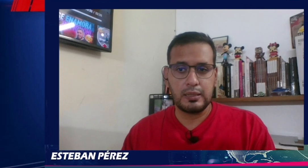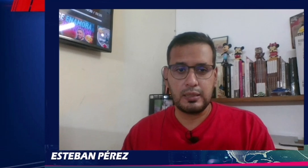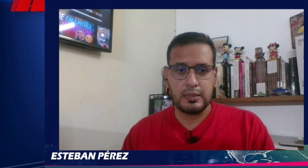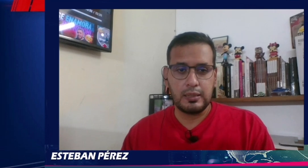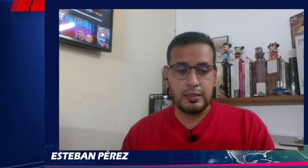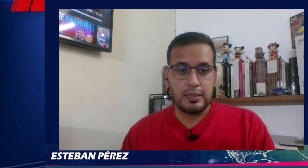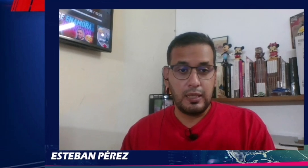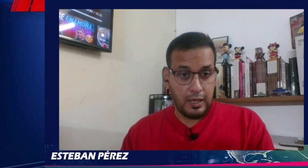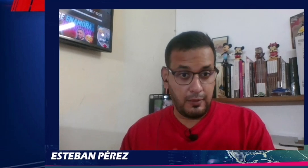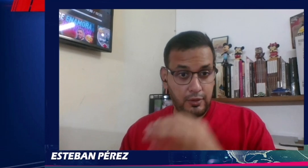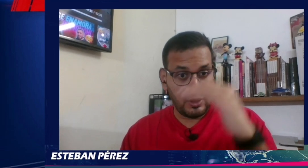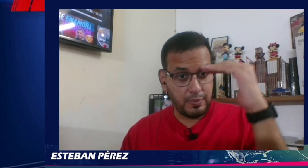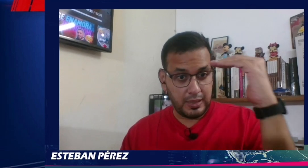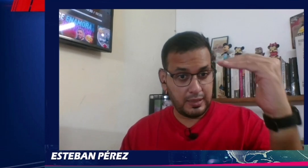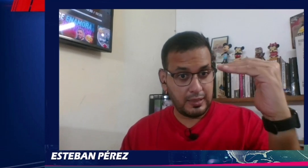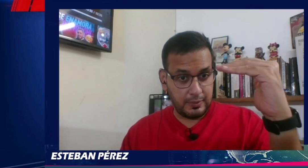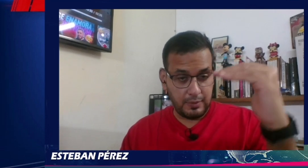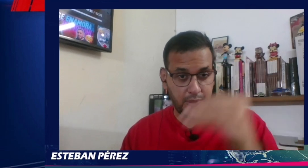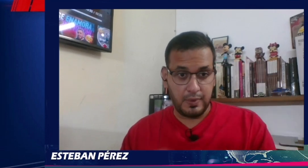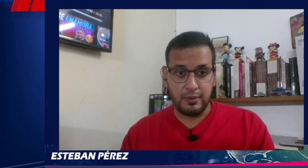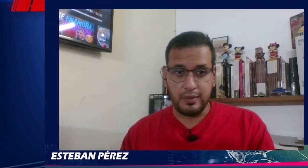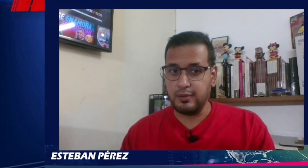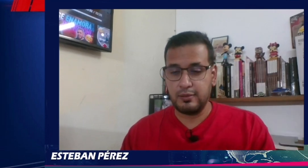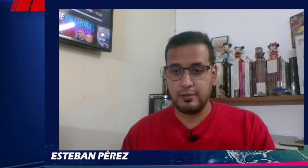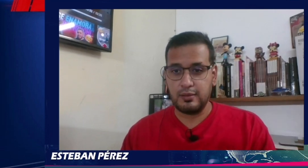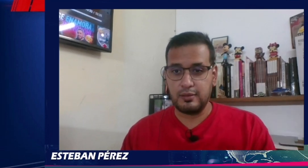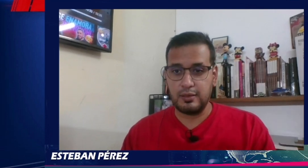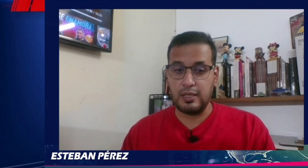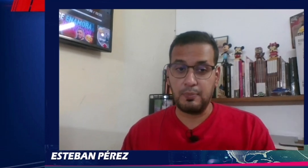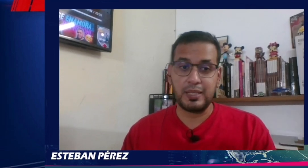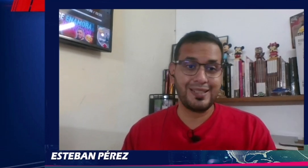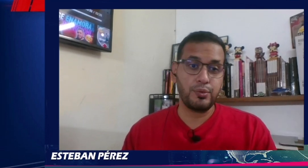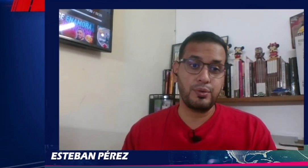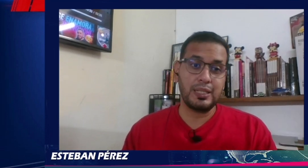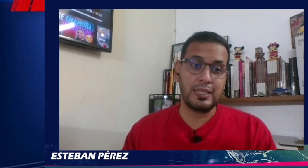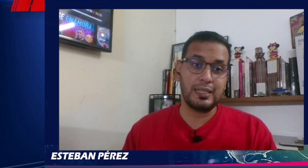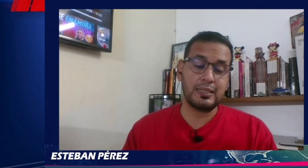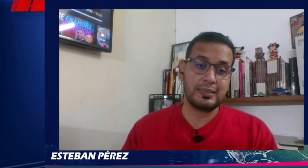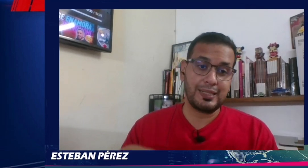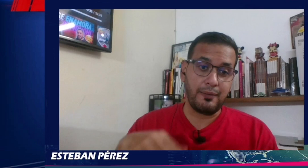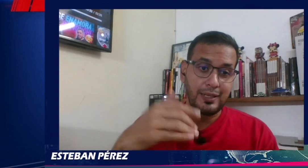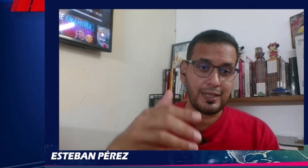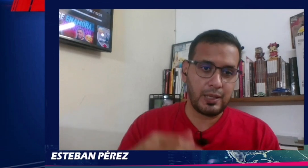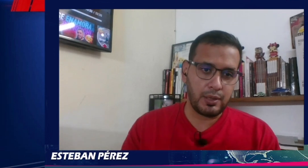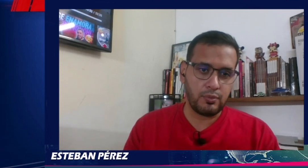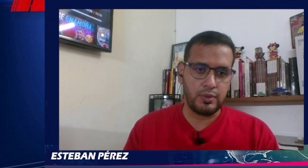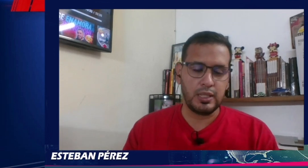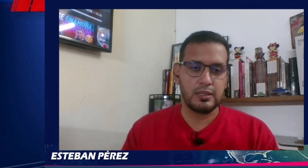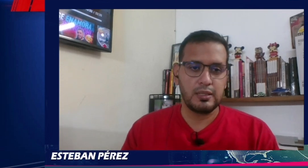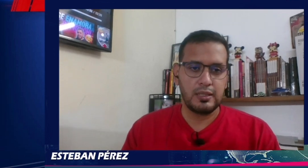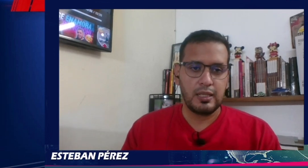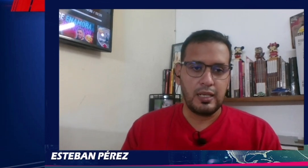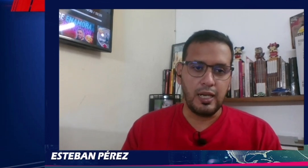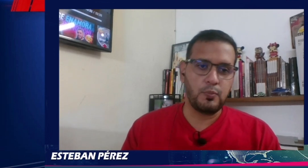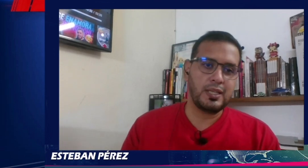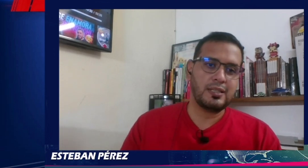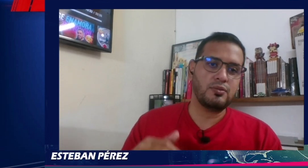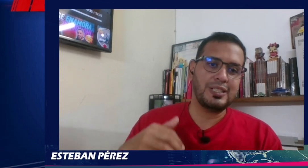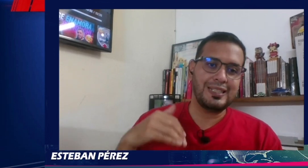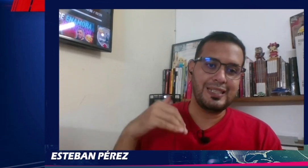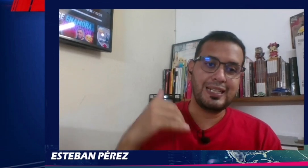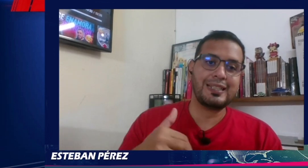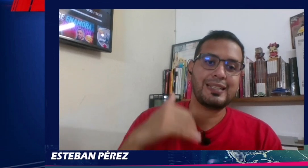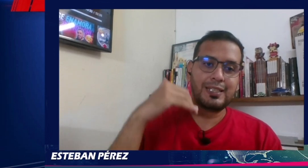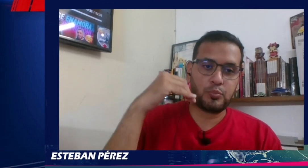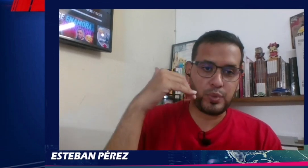países. Hablando de países de primer nivel, hay países donde se vende la vacuna. Hay países